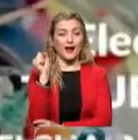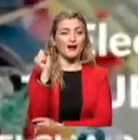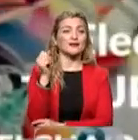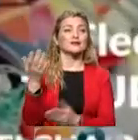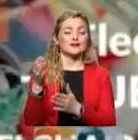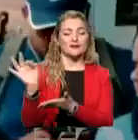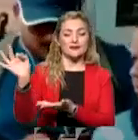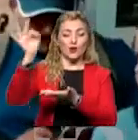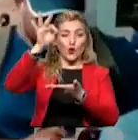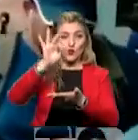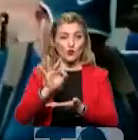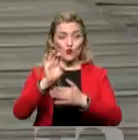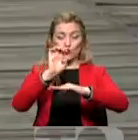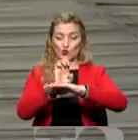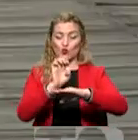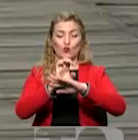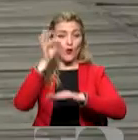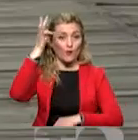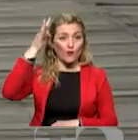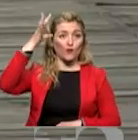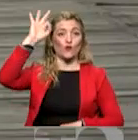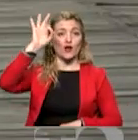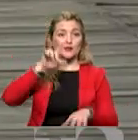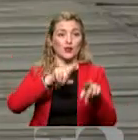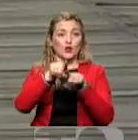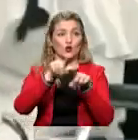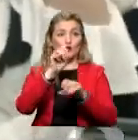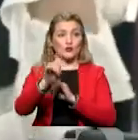Wheelchair representará a Ecuador en Francia en el